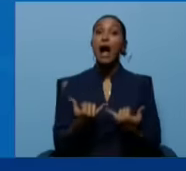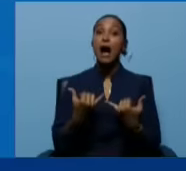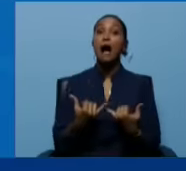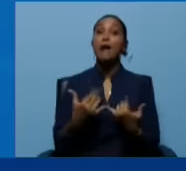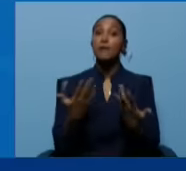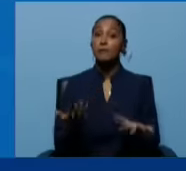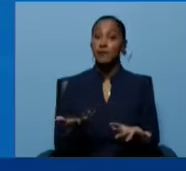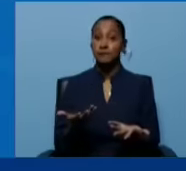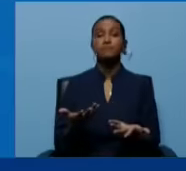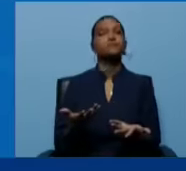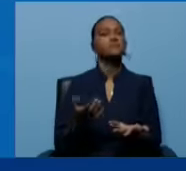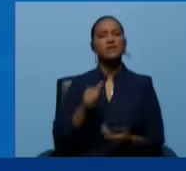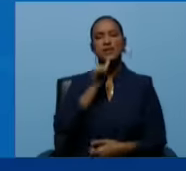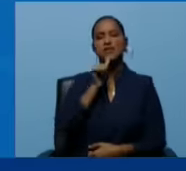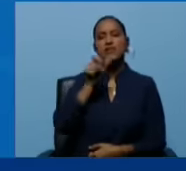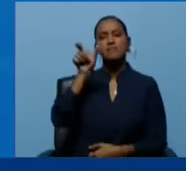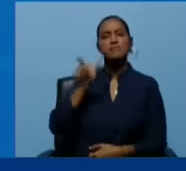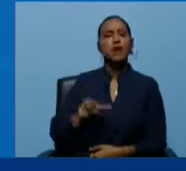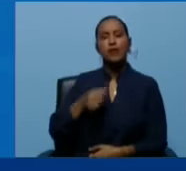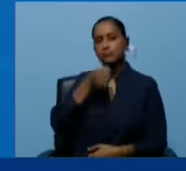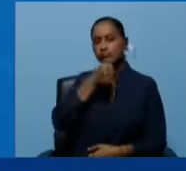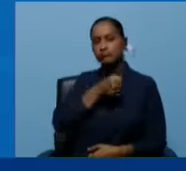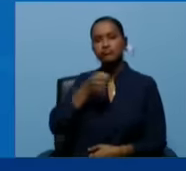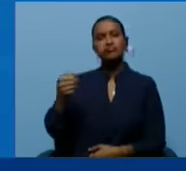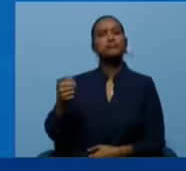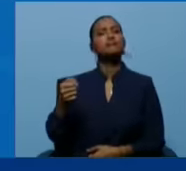de América, en el corazón de Sudamérica,